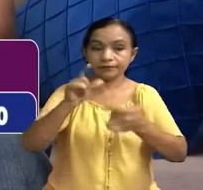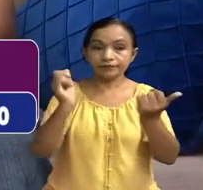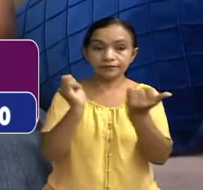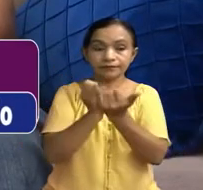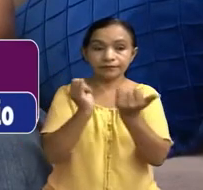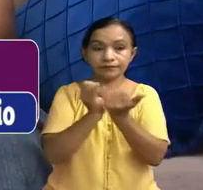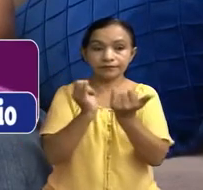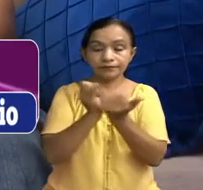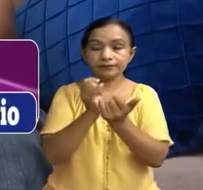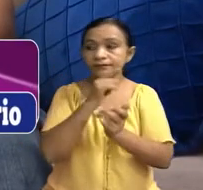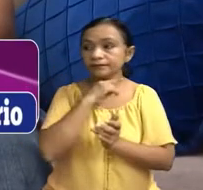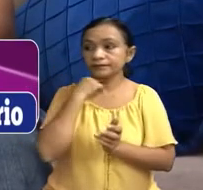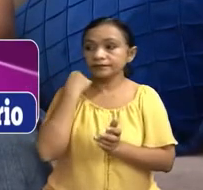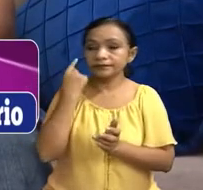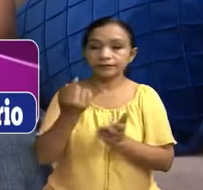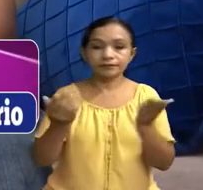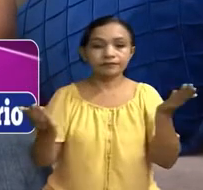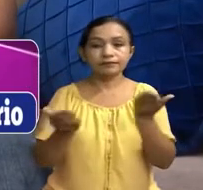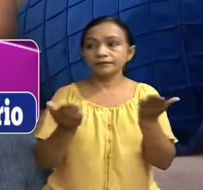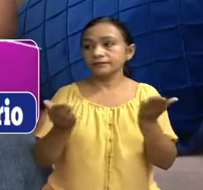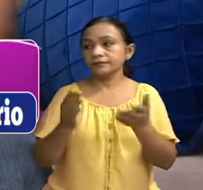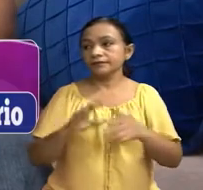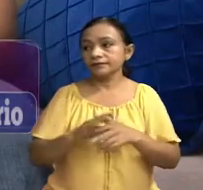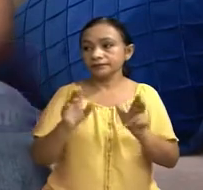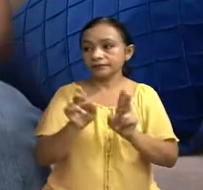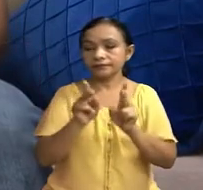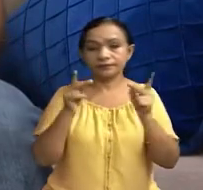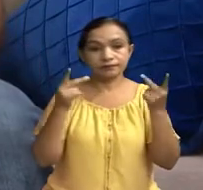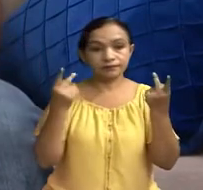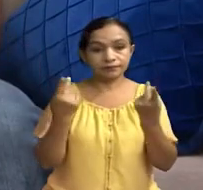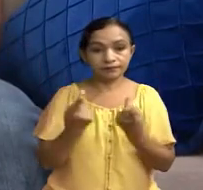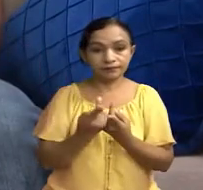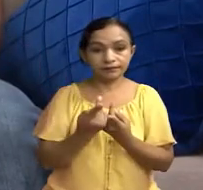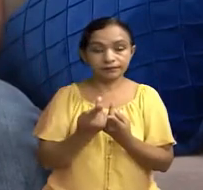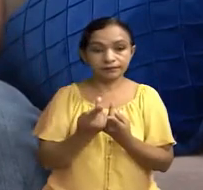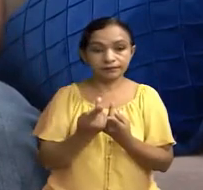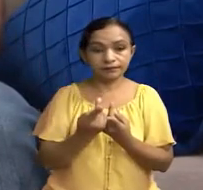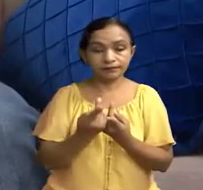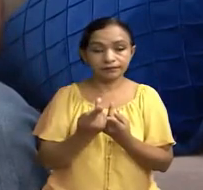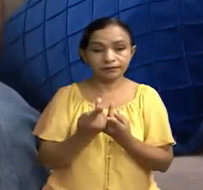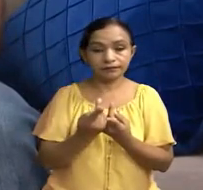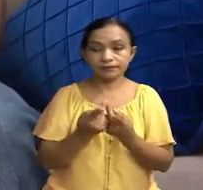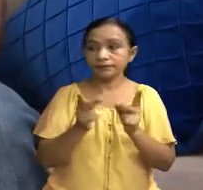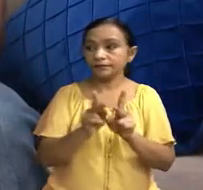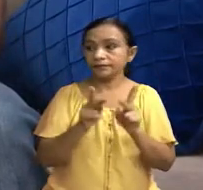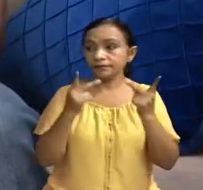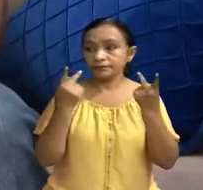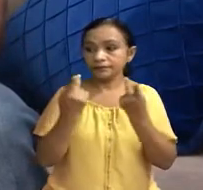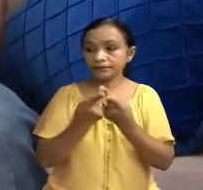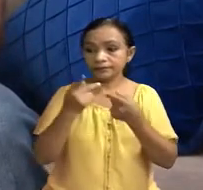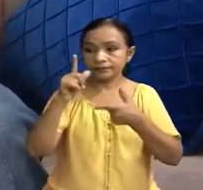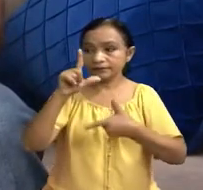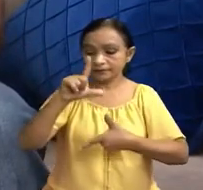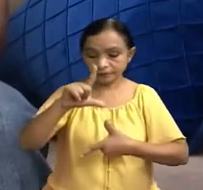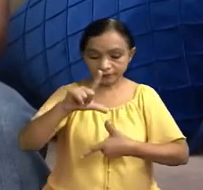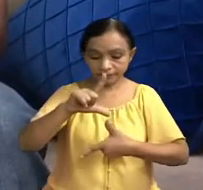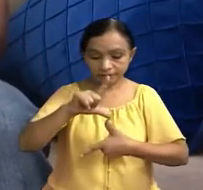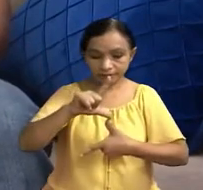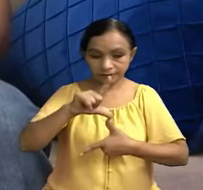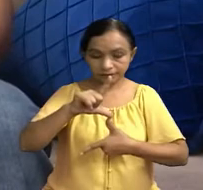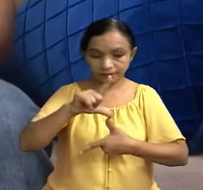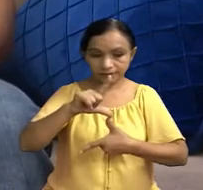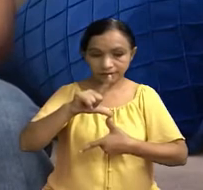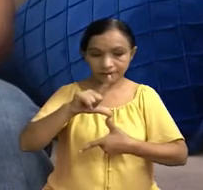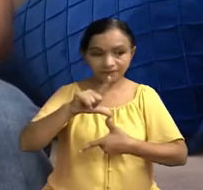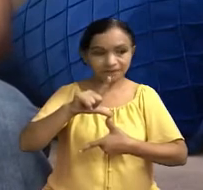la realidad de los pueblos. Resistencia de los pueblos latinoamericanos precisamente ante las agresiones